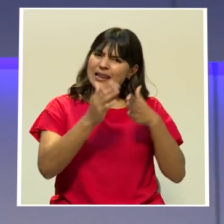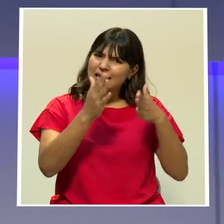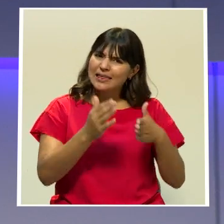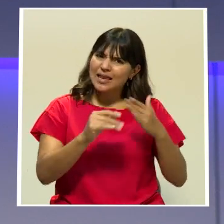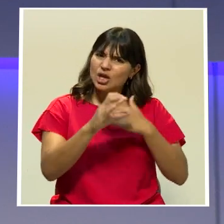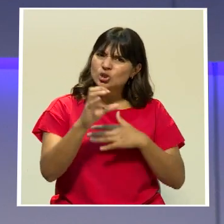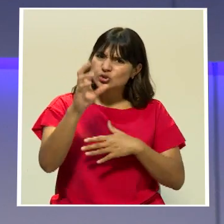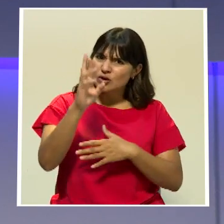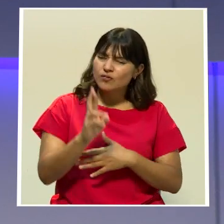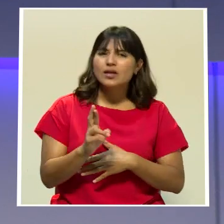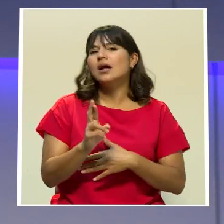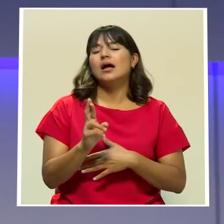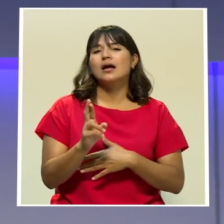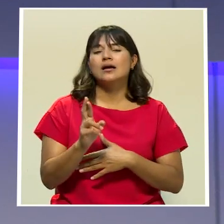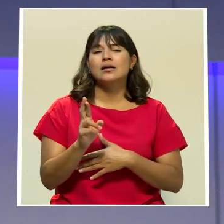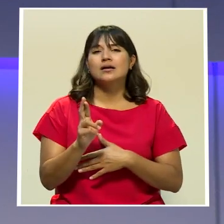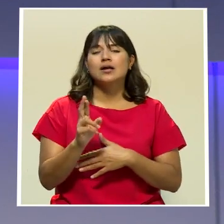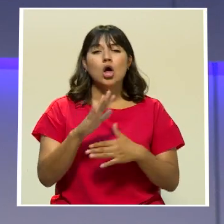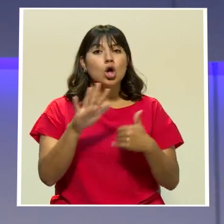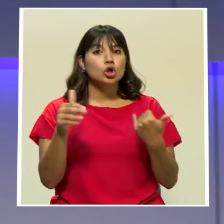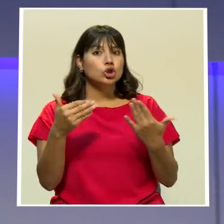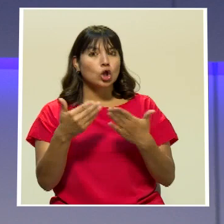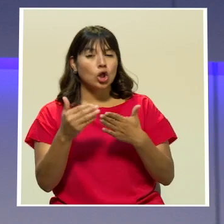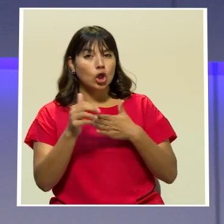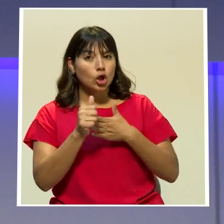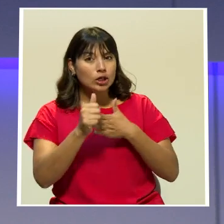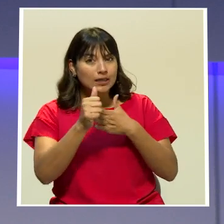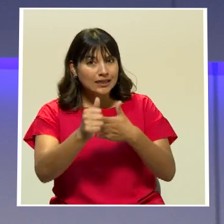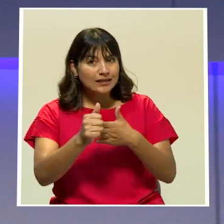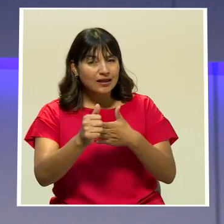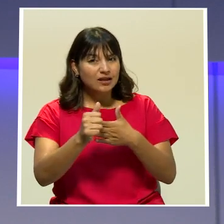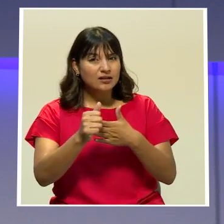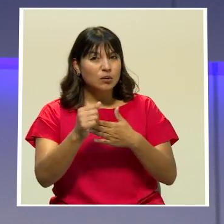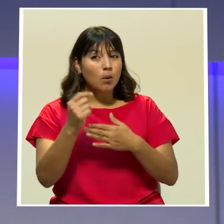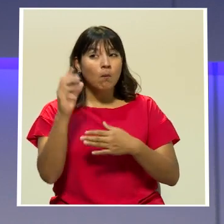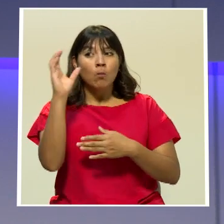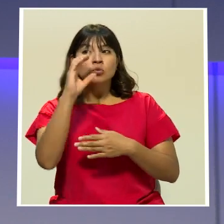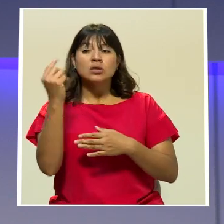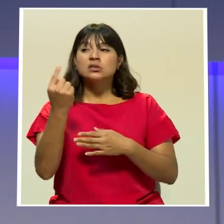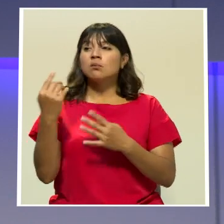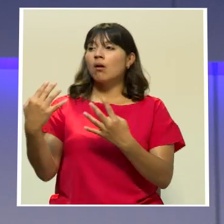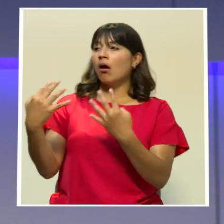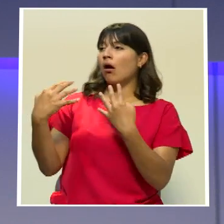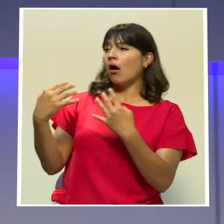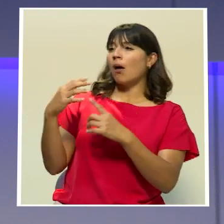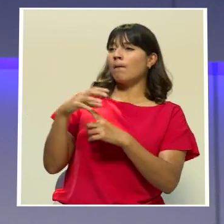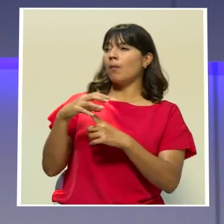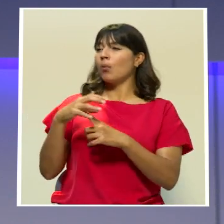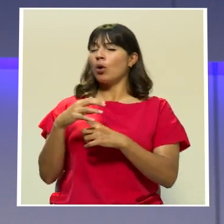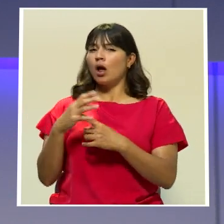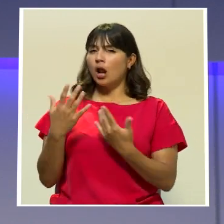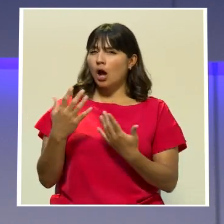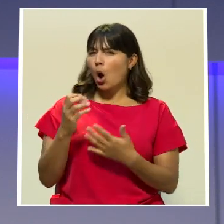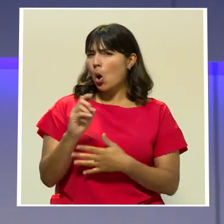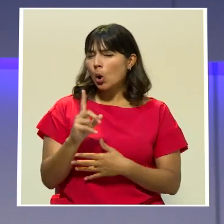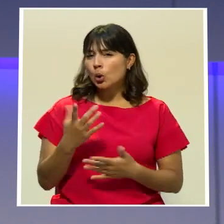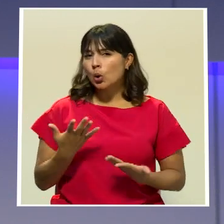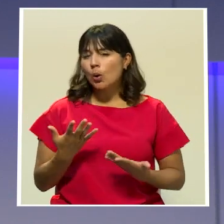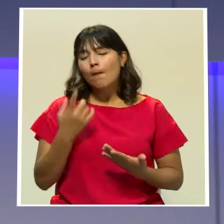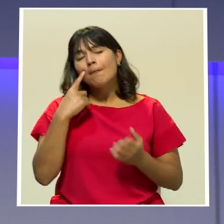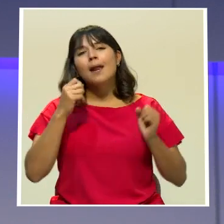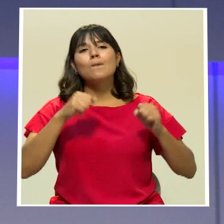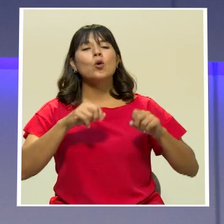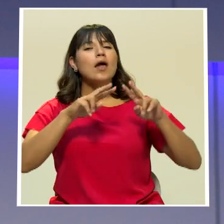que un caudillo. Todos los líderes son populistas. Para analizar estos temas tan